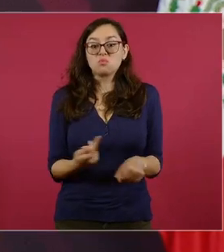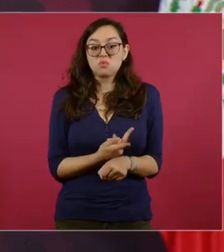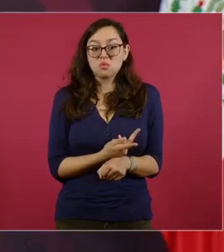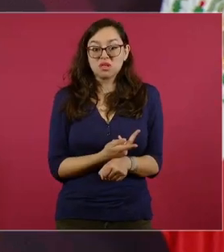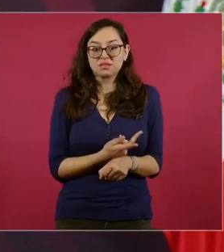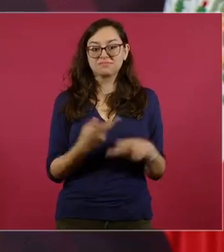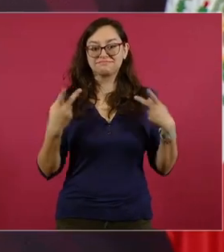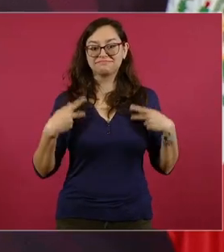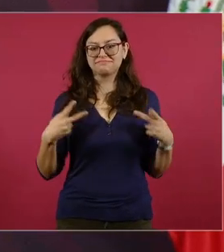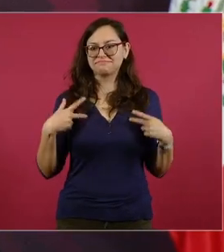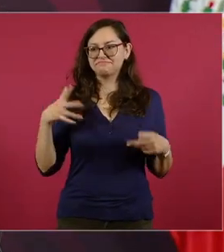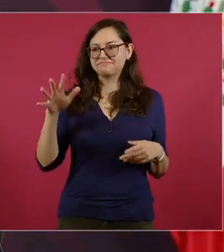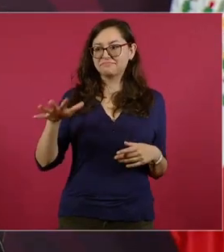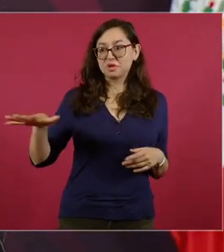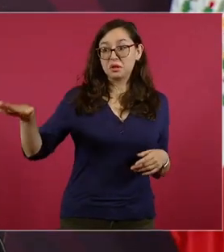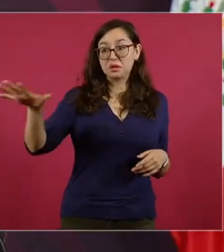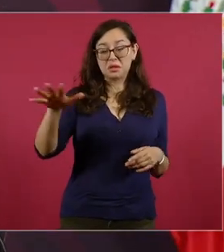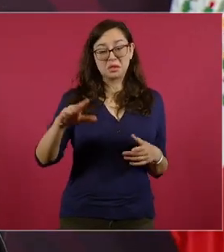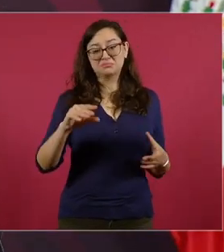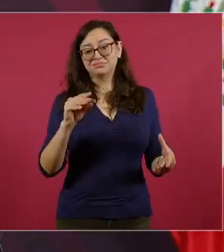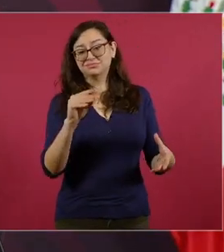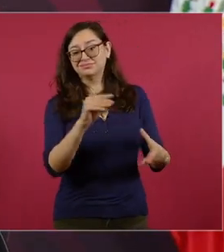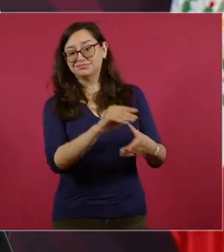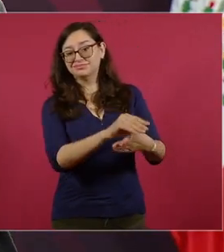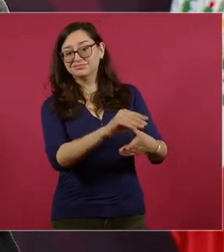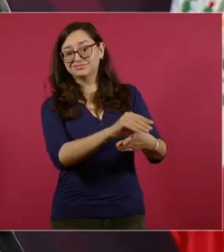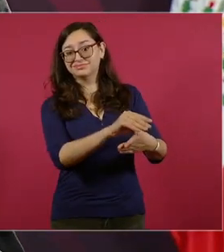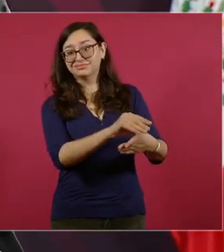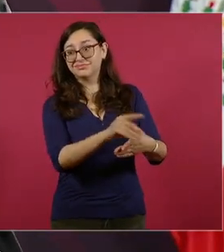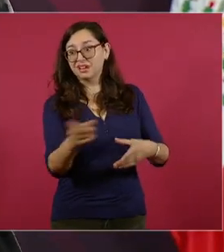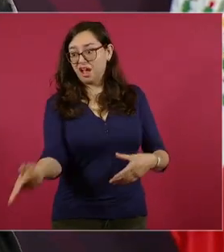de nuestro pueblo. Y